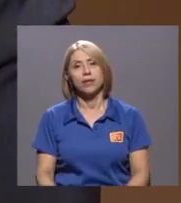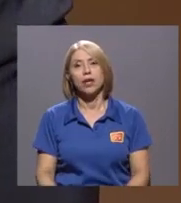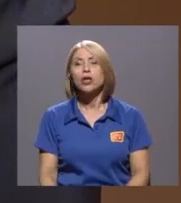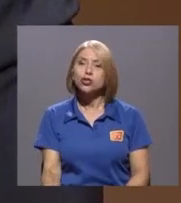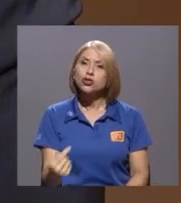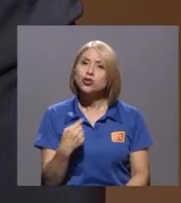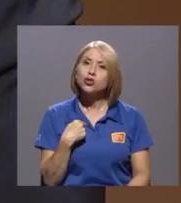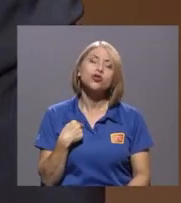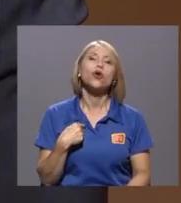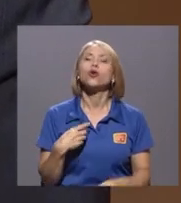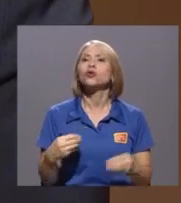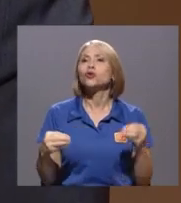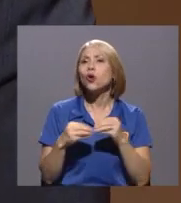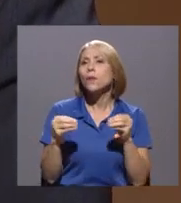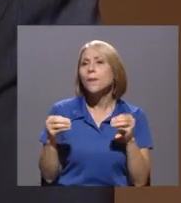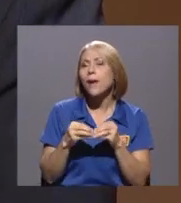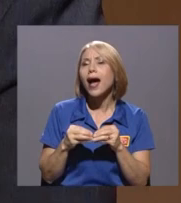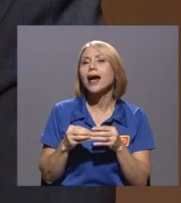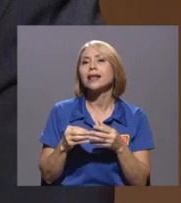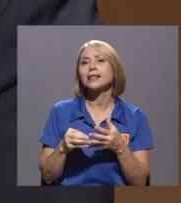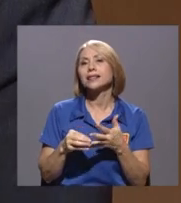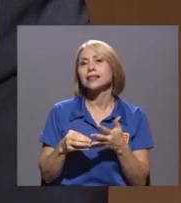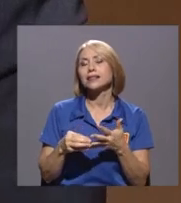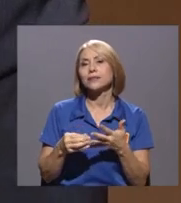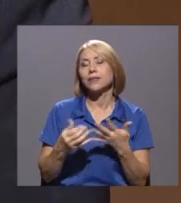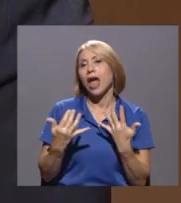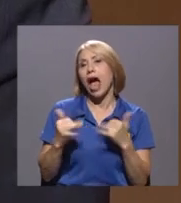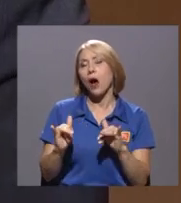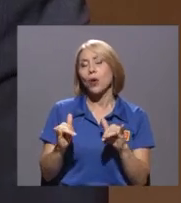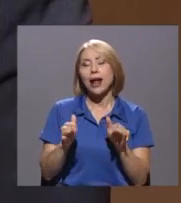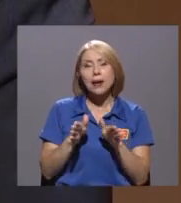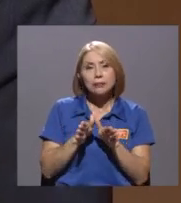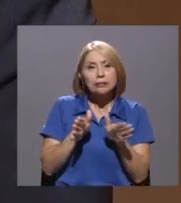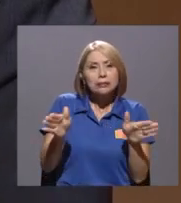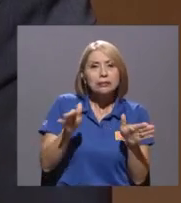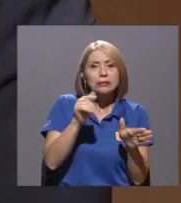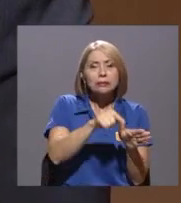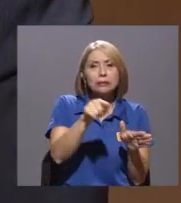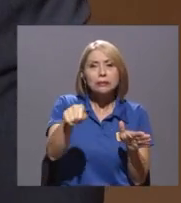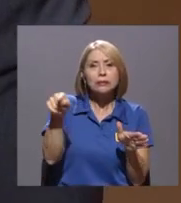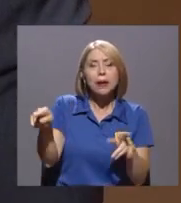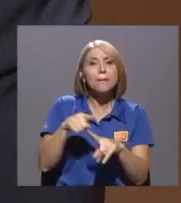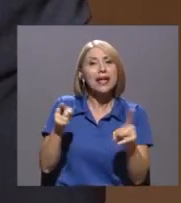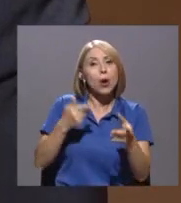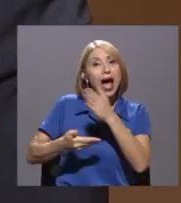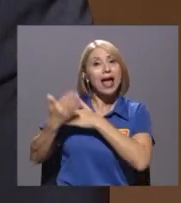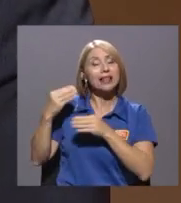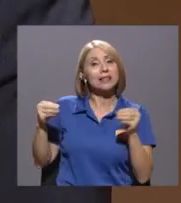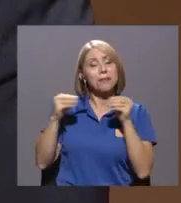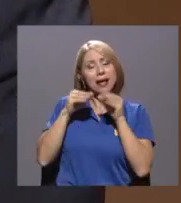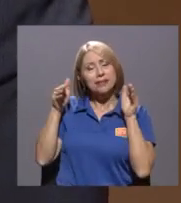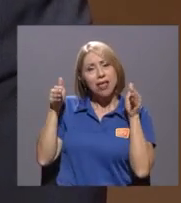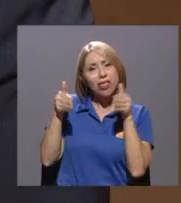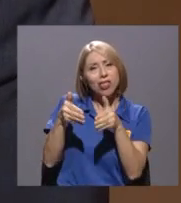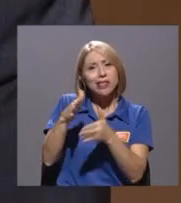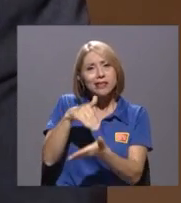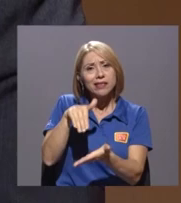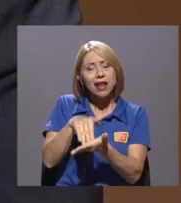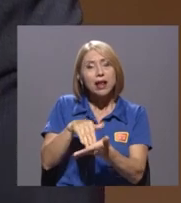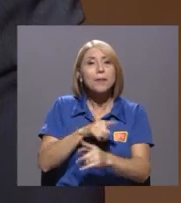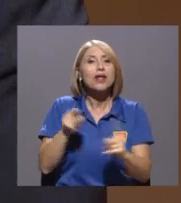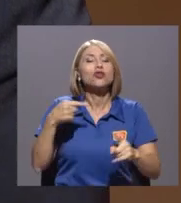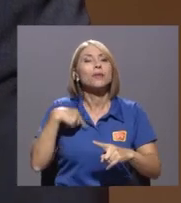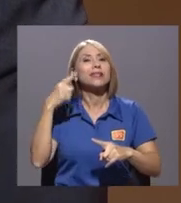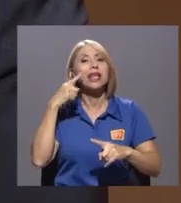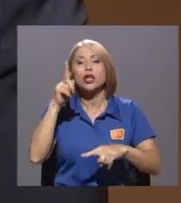descentralizan te y tal vez será más centralizan te pero de cualquier manera yo siempre lo dije no se puede descentralizar